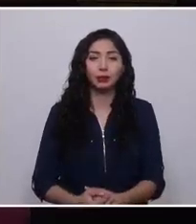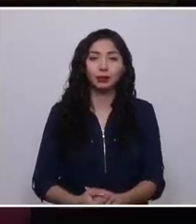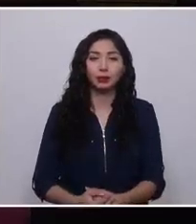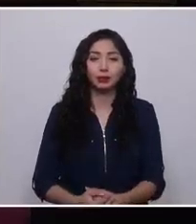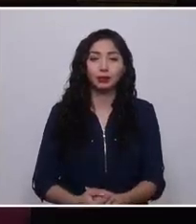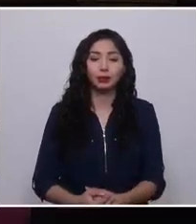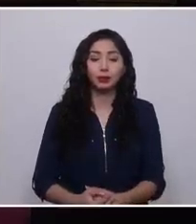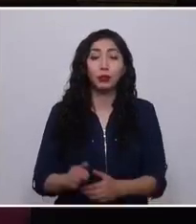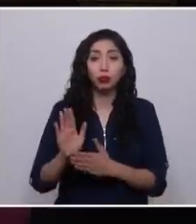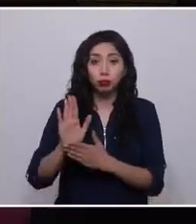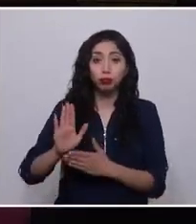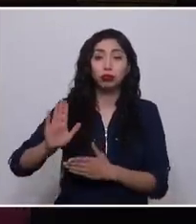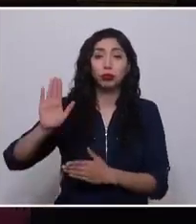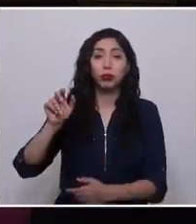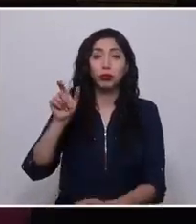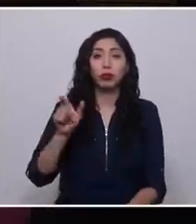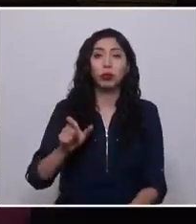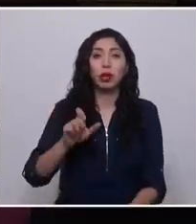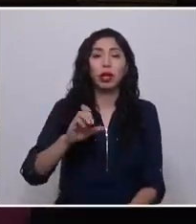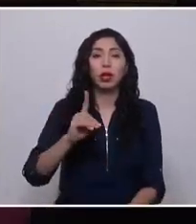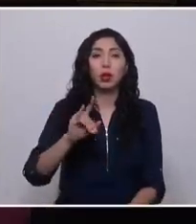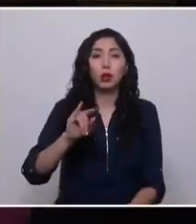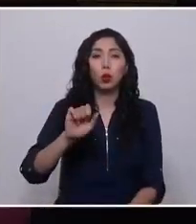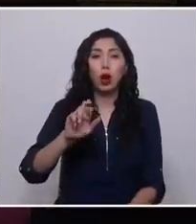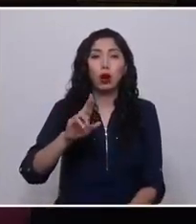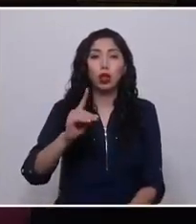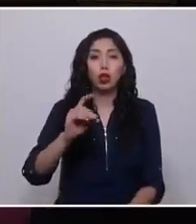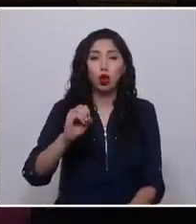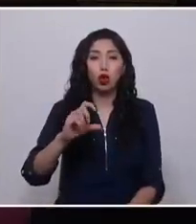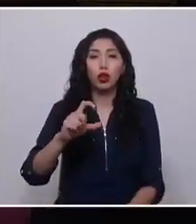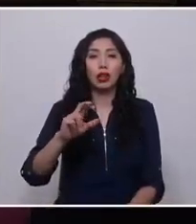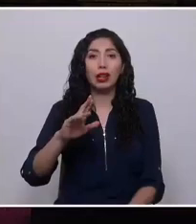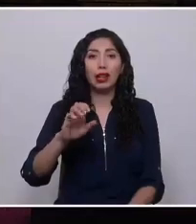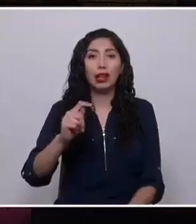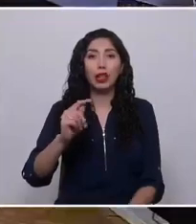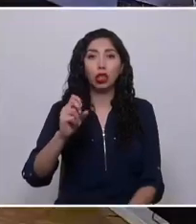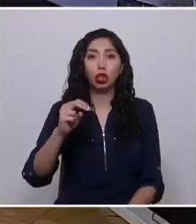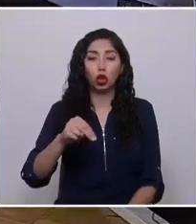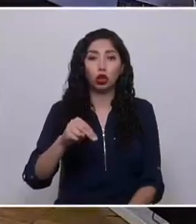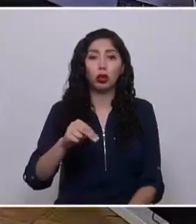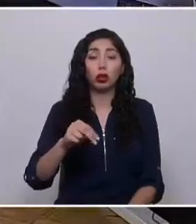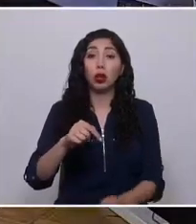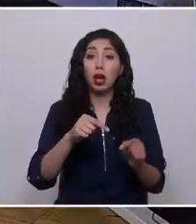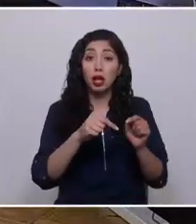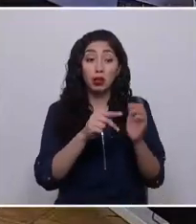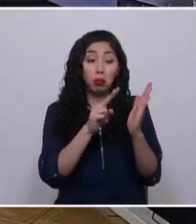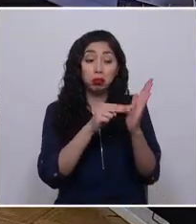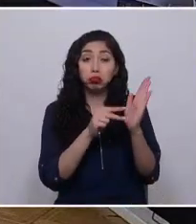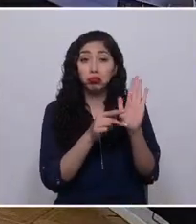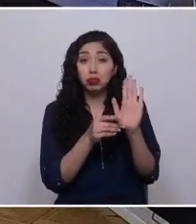Tiene la palabra el convencional Eduardo Cretón. Señor secretario, la indicación es autoexplicativa.